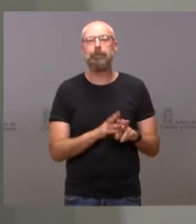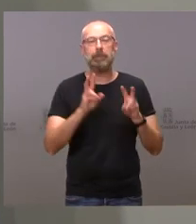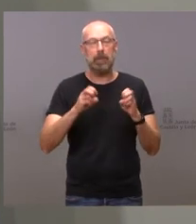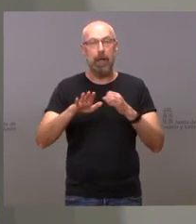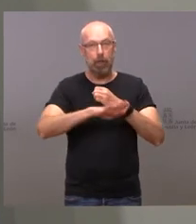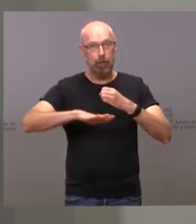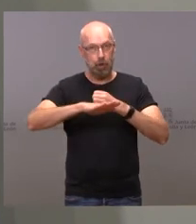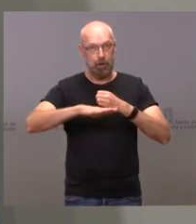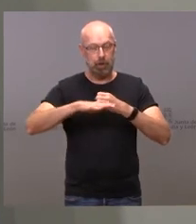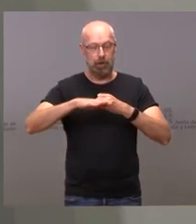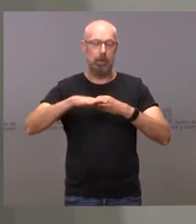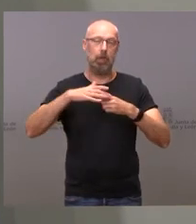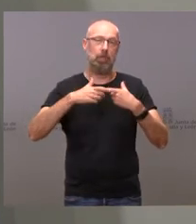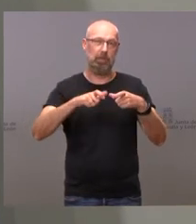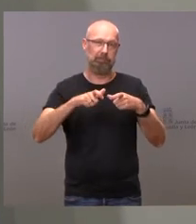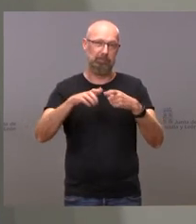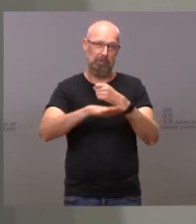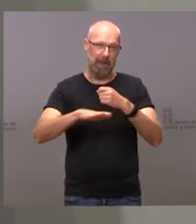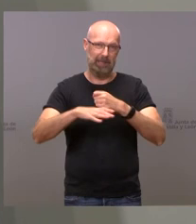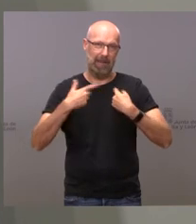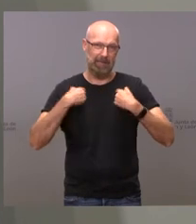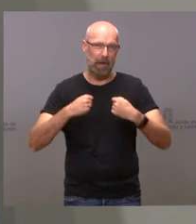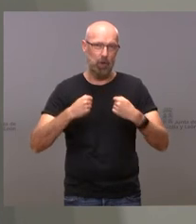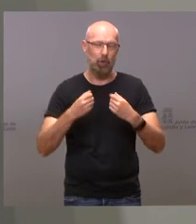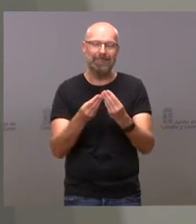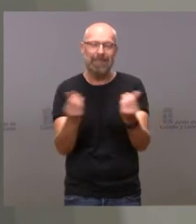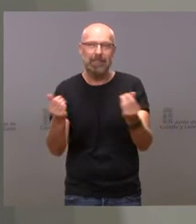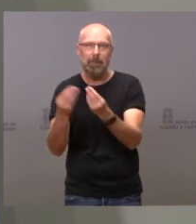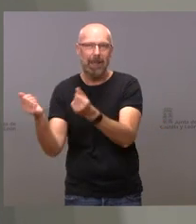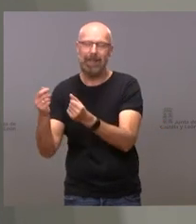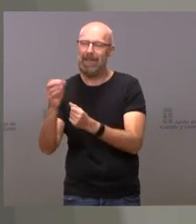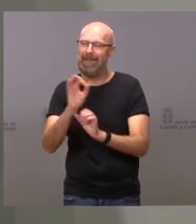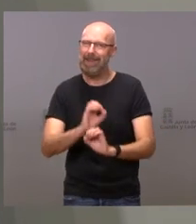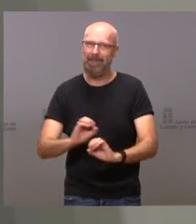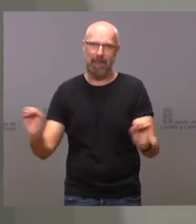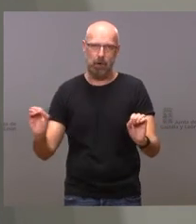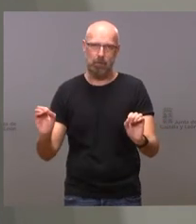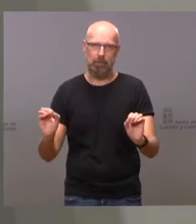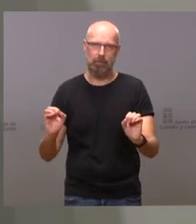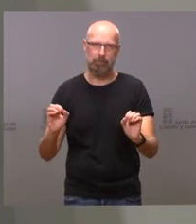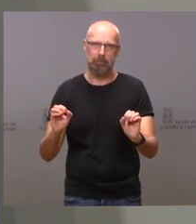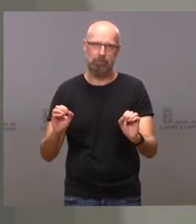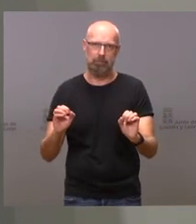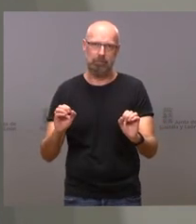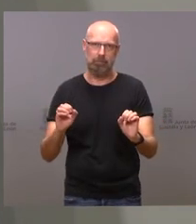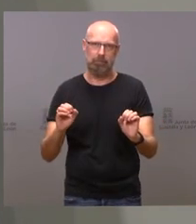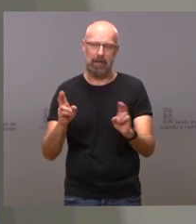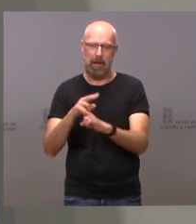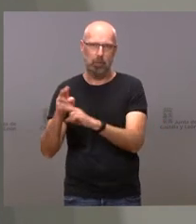a desaparecer ninguna zona básica de salud. Y lo que usted dice, que